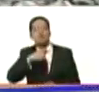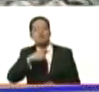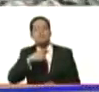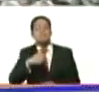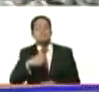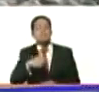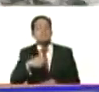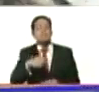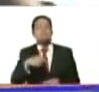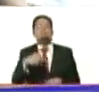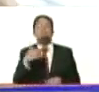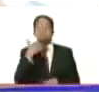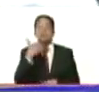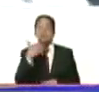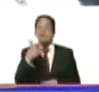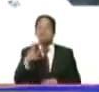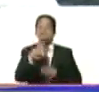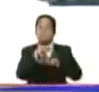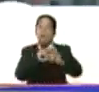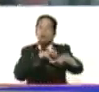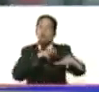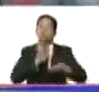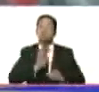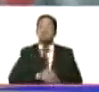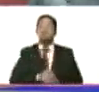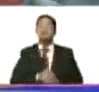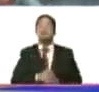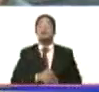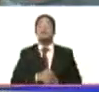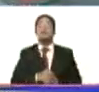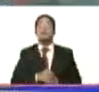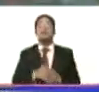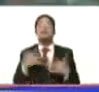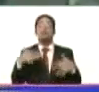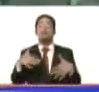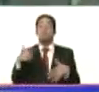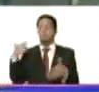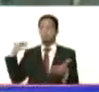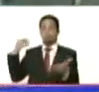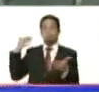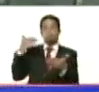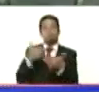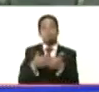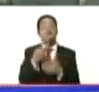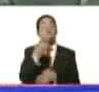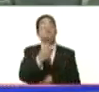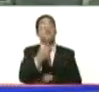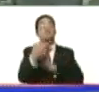Casi el 30% de los presentes. Han pasado 28 años.